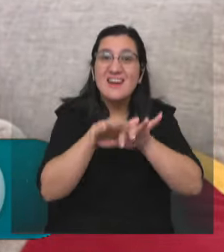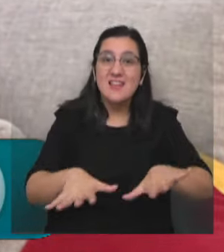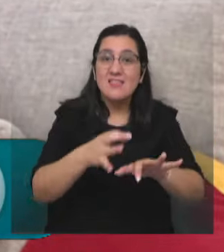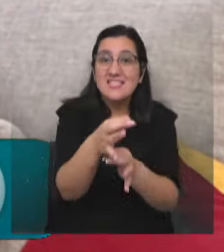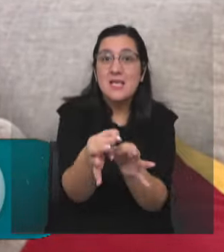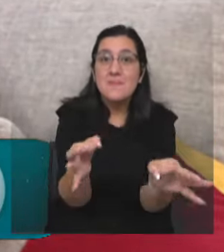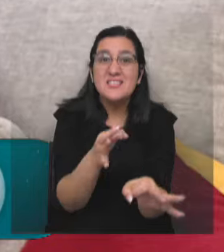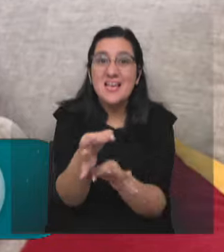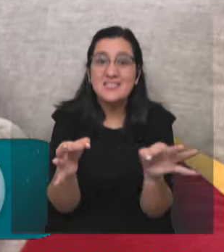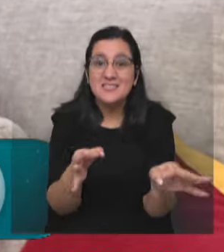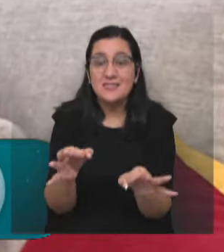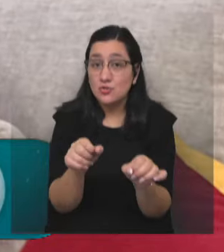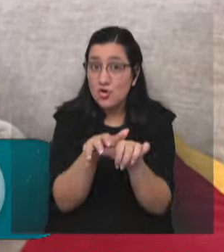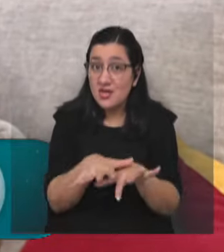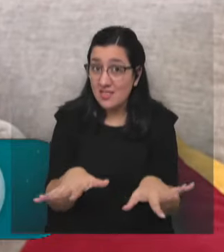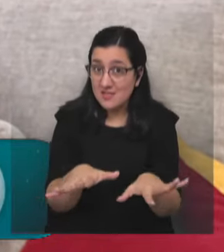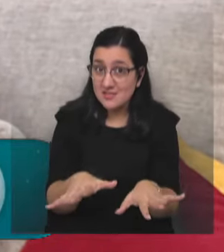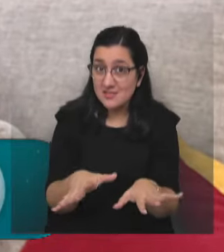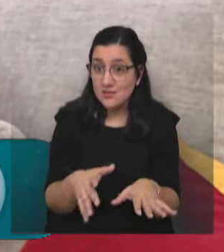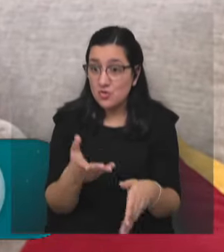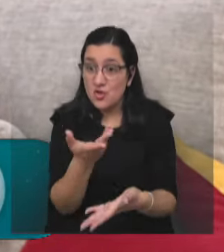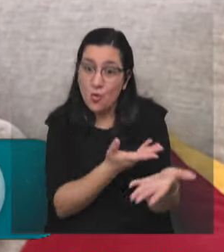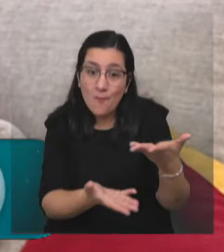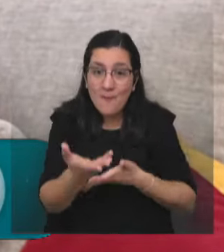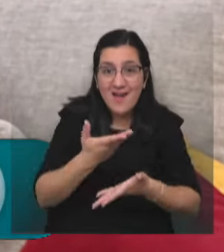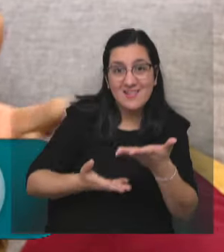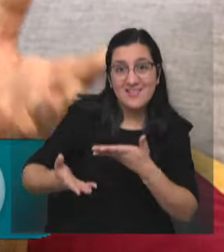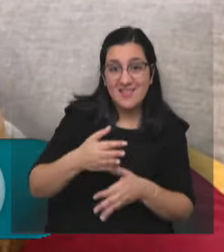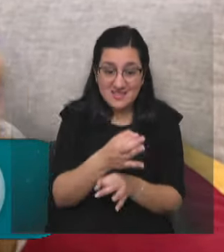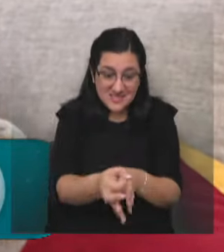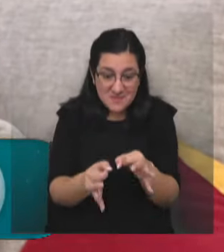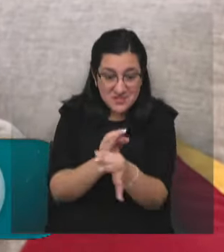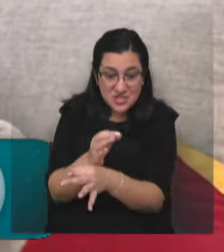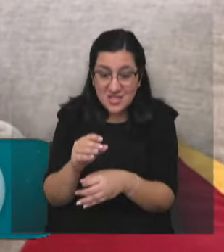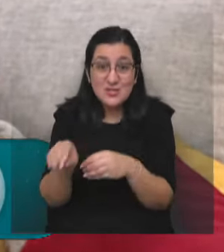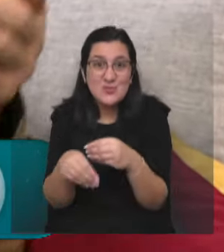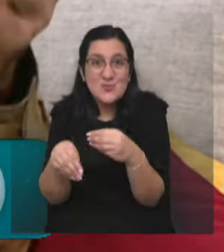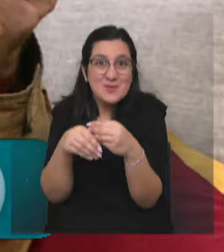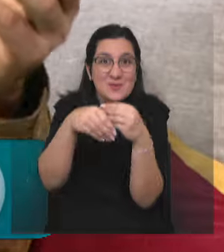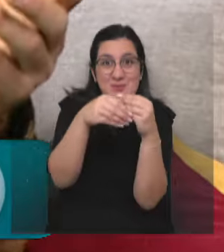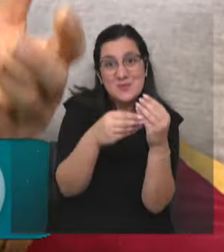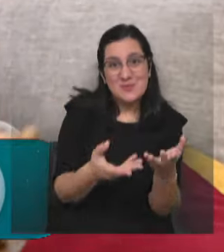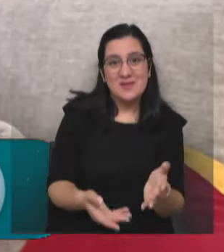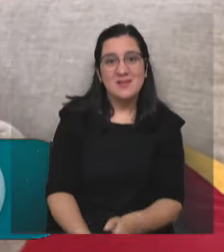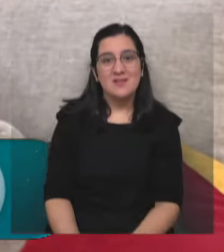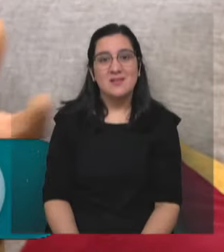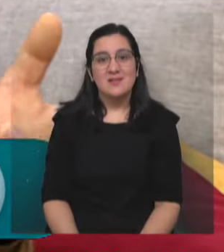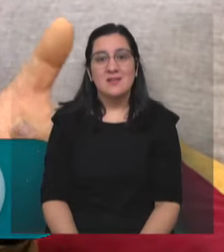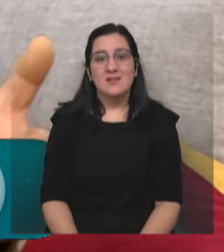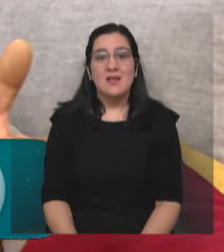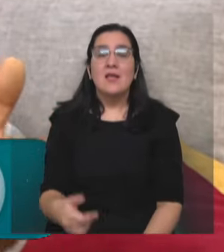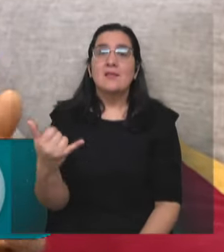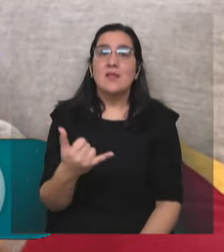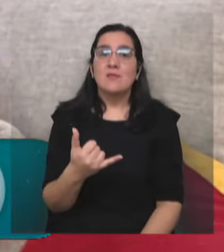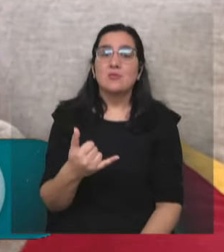redes que no solo nos contienen, sino que avanzamos así en forma de red y vamos sumando. De alguna manera tenemos